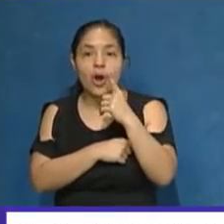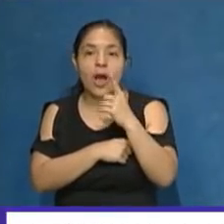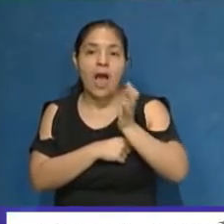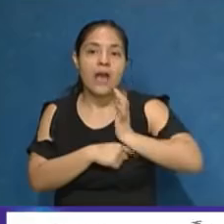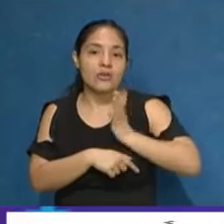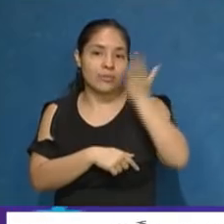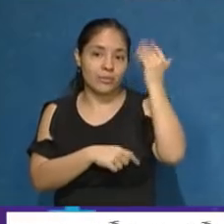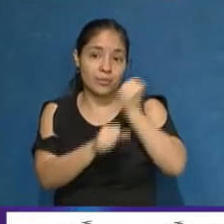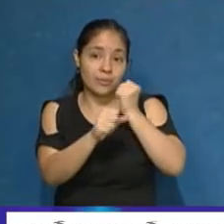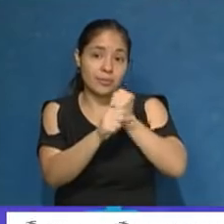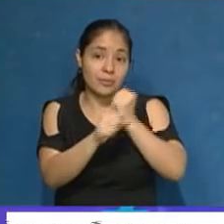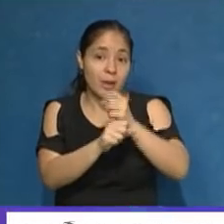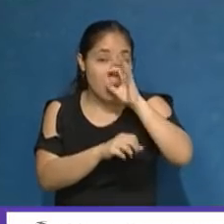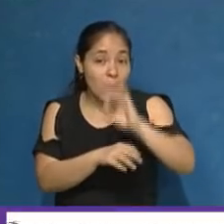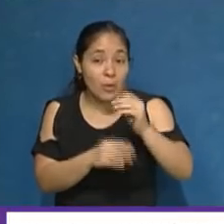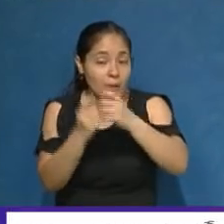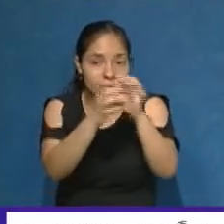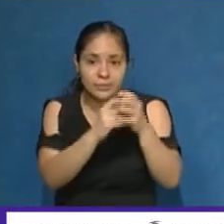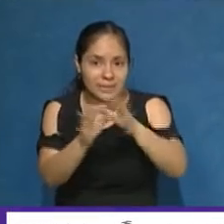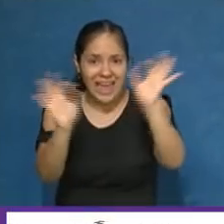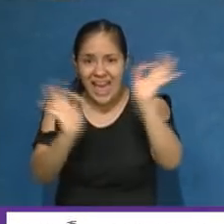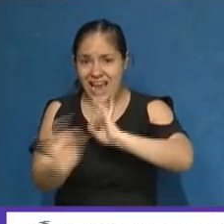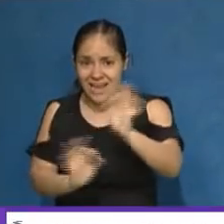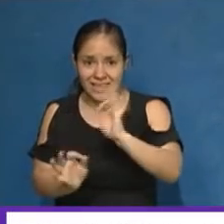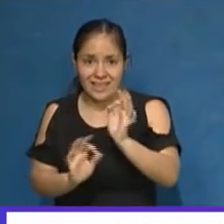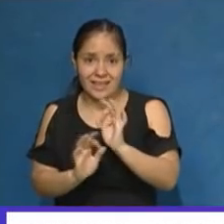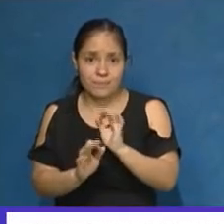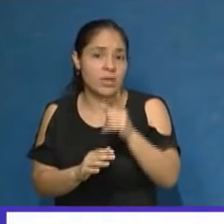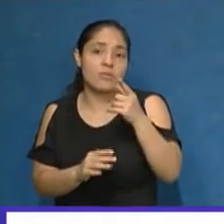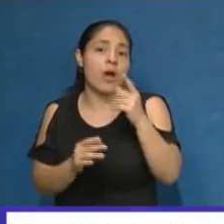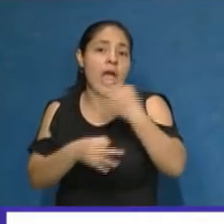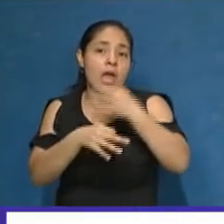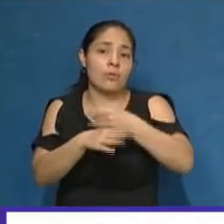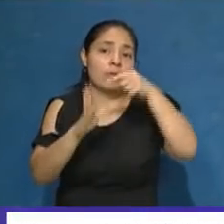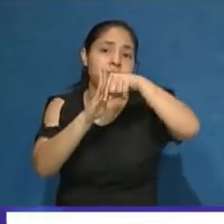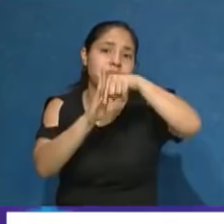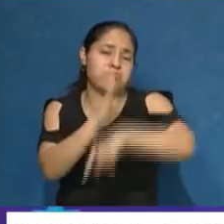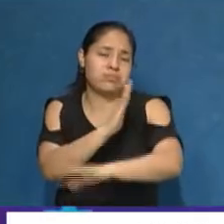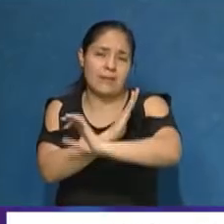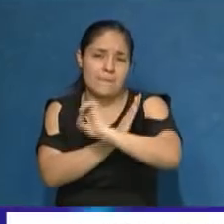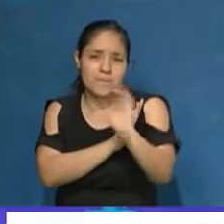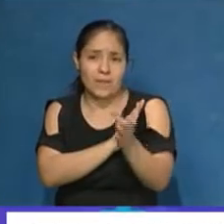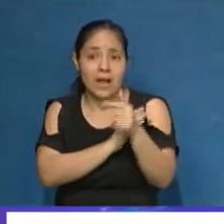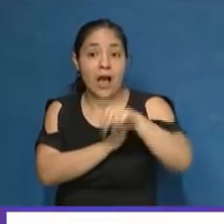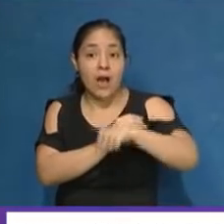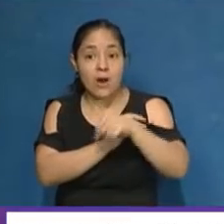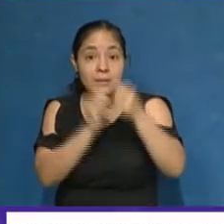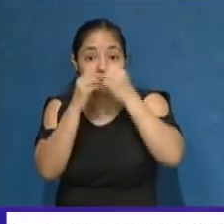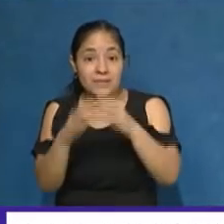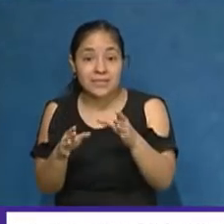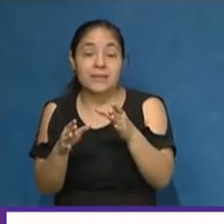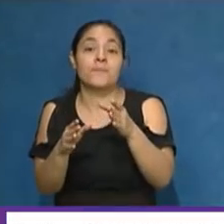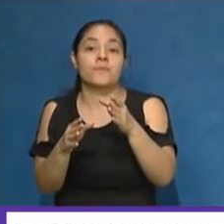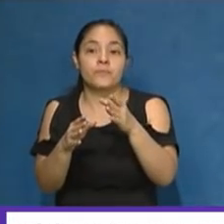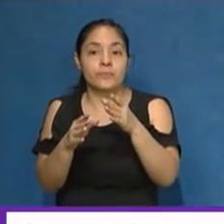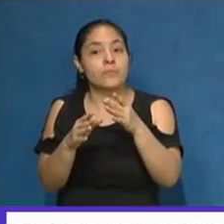Y sin embargo teníamos un sistema educativo que venía cuesta abajo en la rodada. Ahora que hemos empezado a conseguir ponerlo un poquito